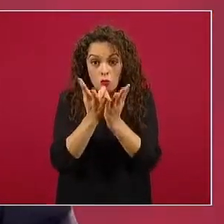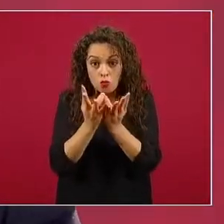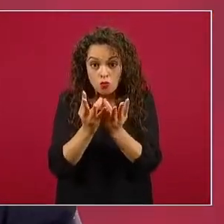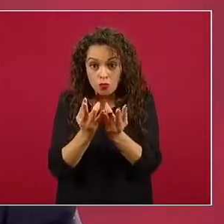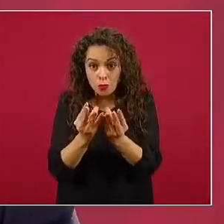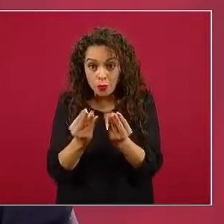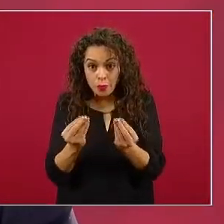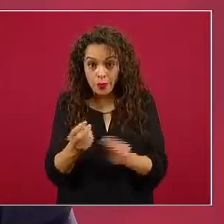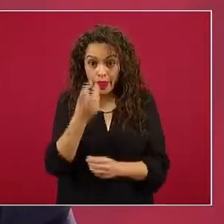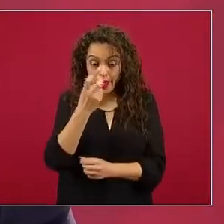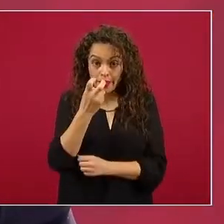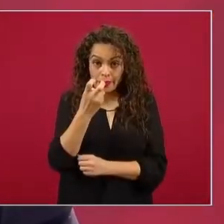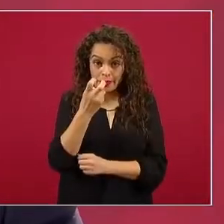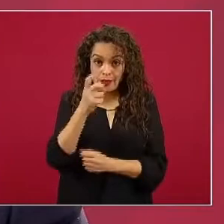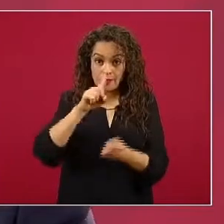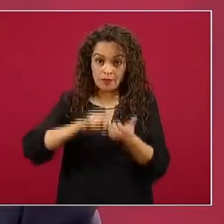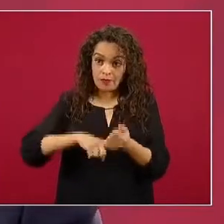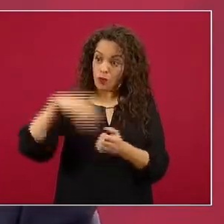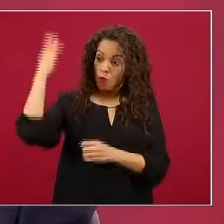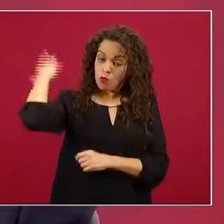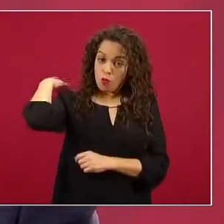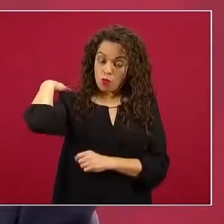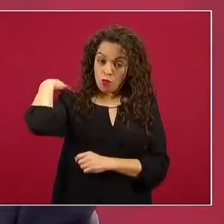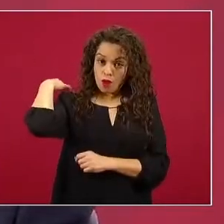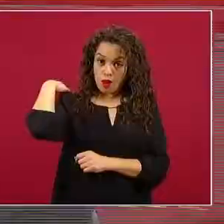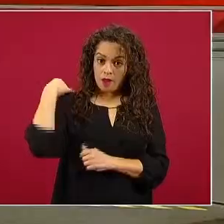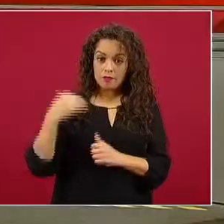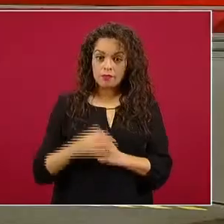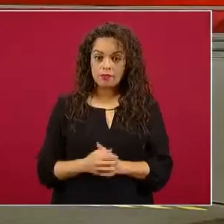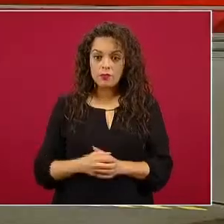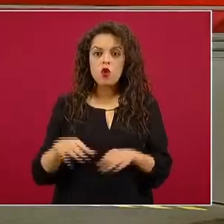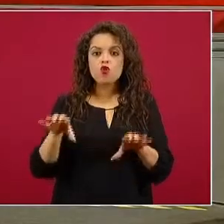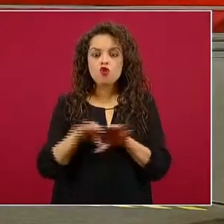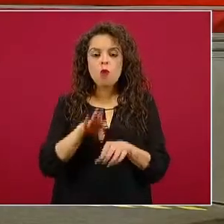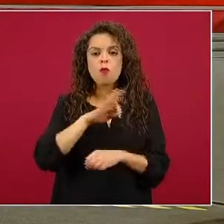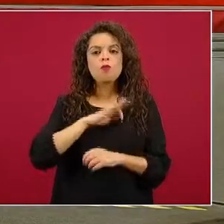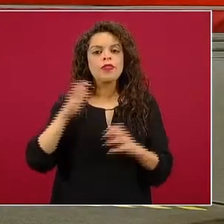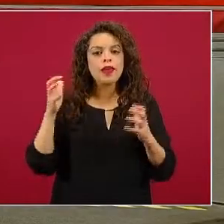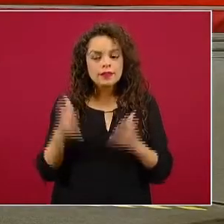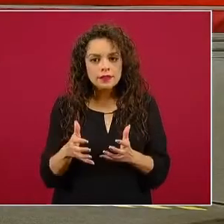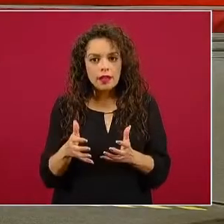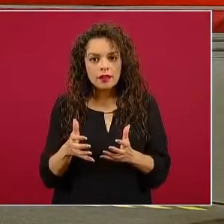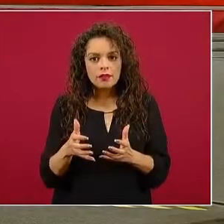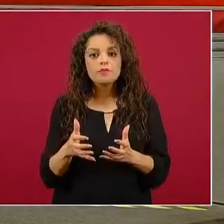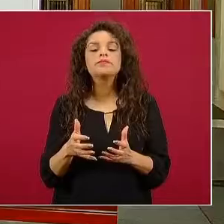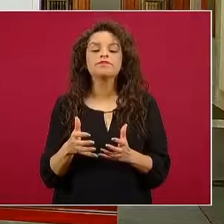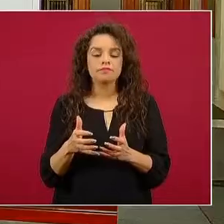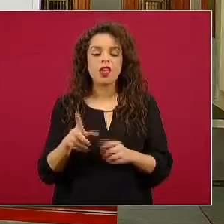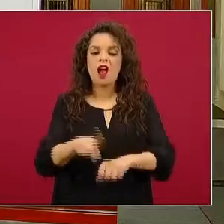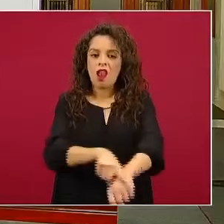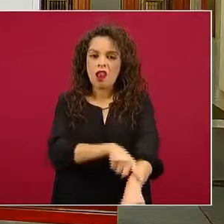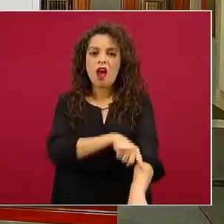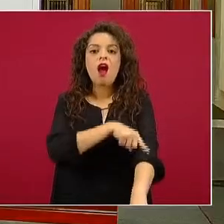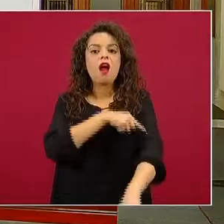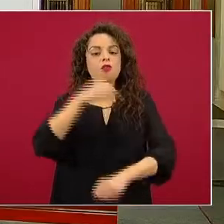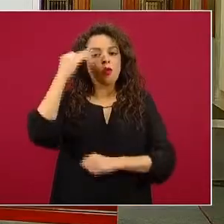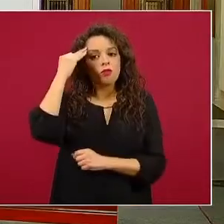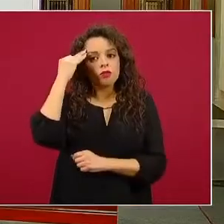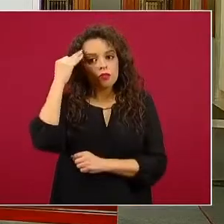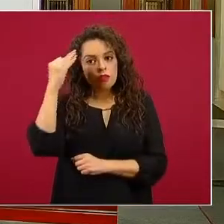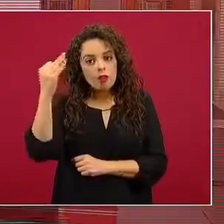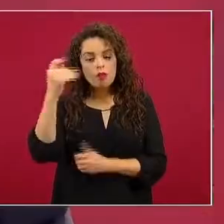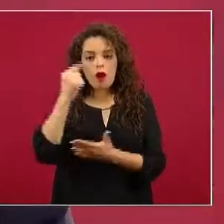anatomía y la histología pulmonares se logra, pero con un tiempo largo